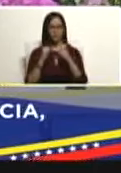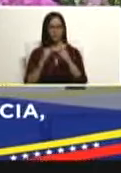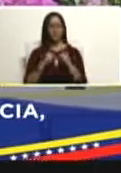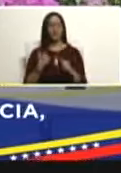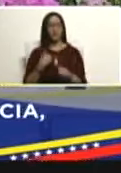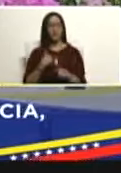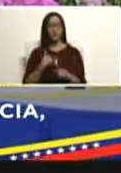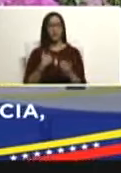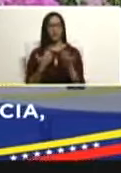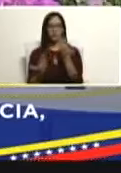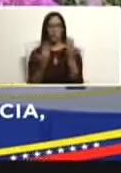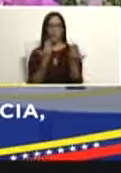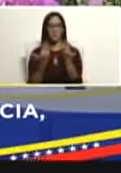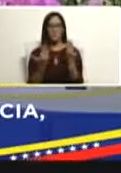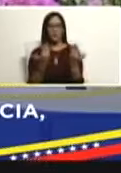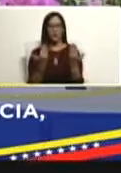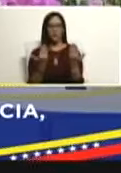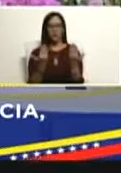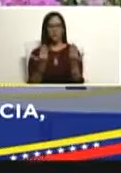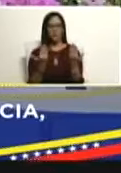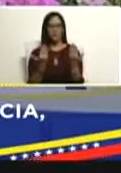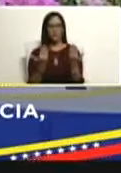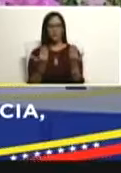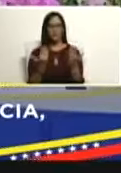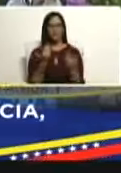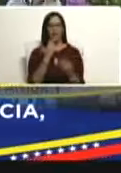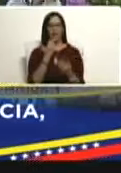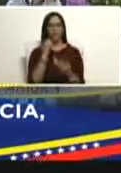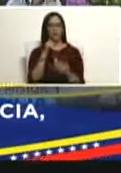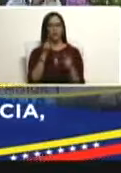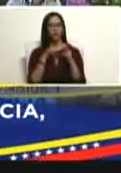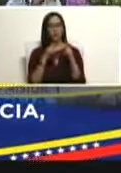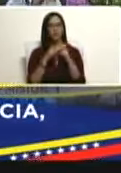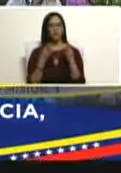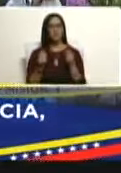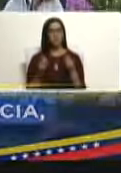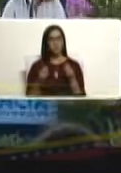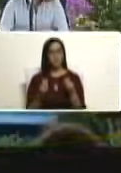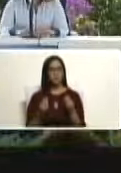Yo lo comparo, Delcy, a alguien que tú conociste mucho también,